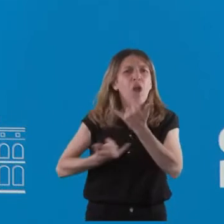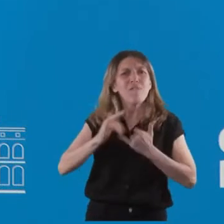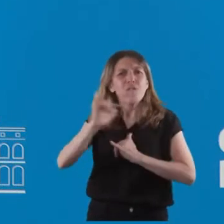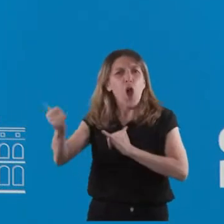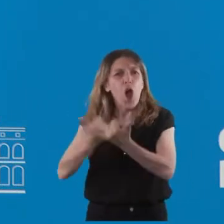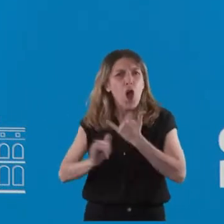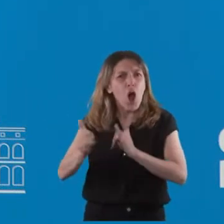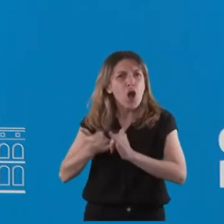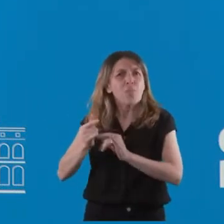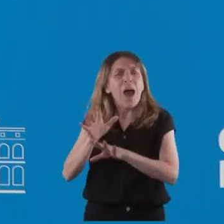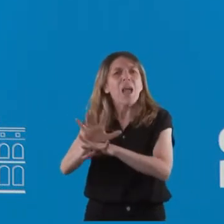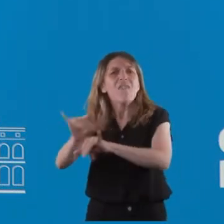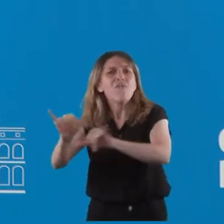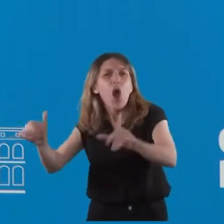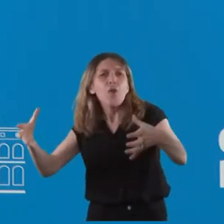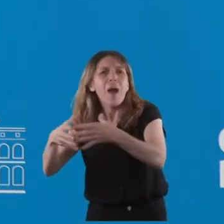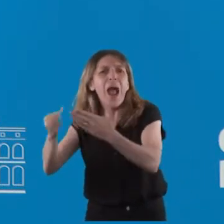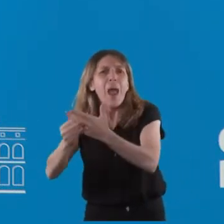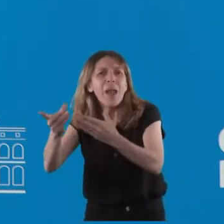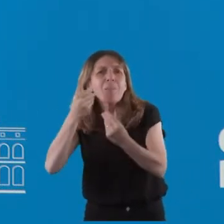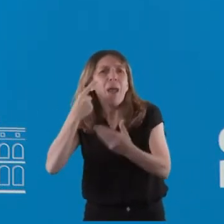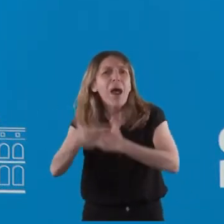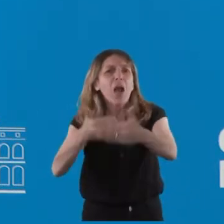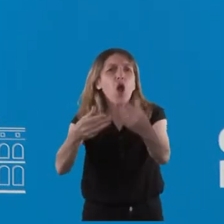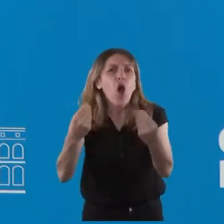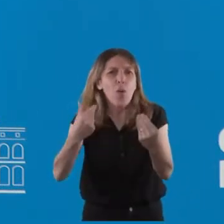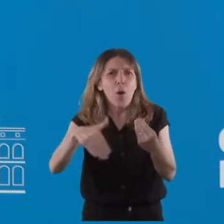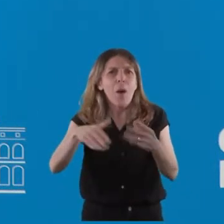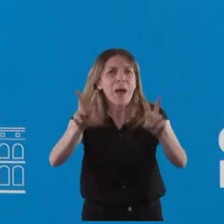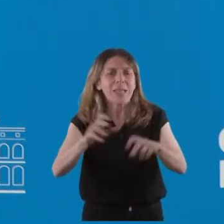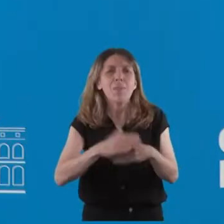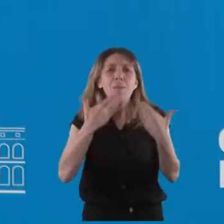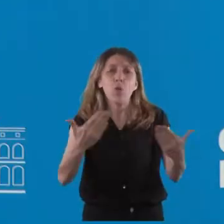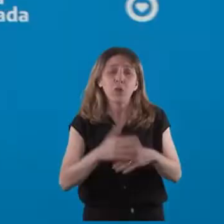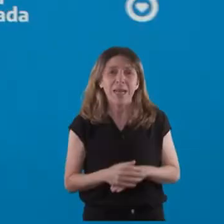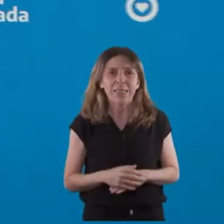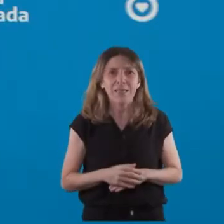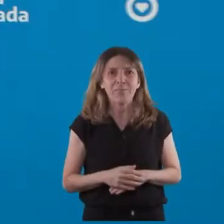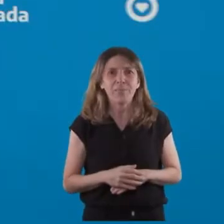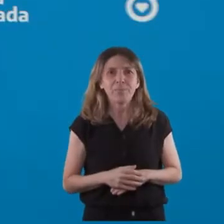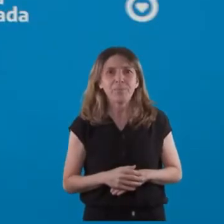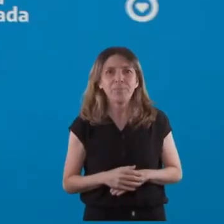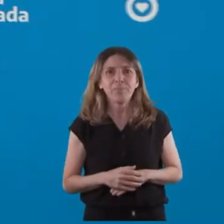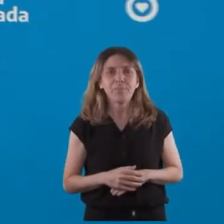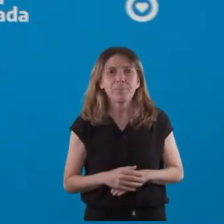diálogo con todo su gabinete para ver cómo se desarrollaba esta cuestión muchas gracias por la pregunta